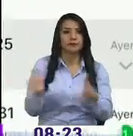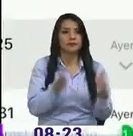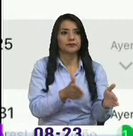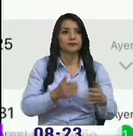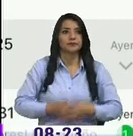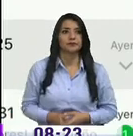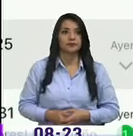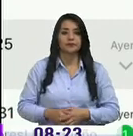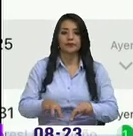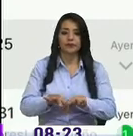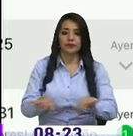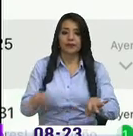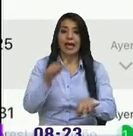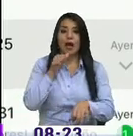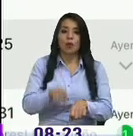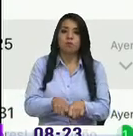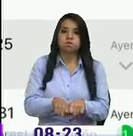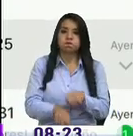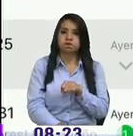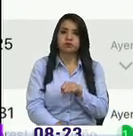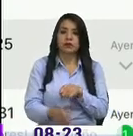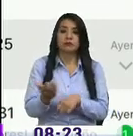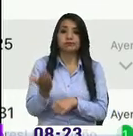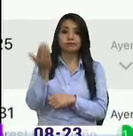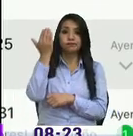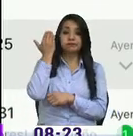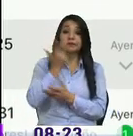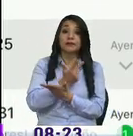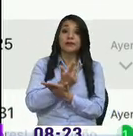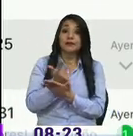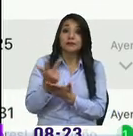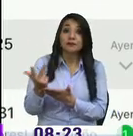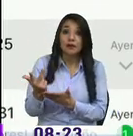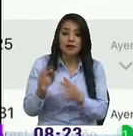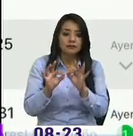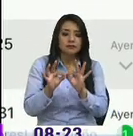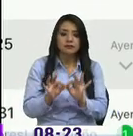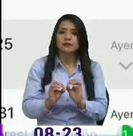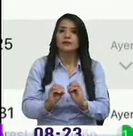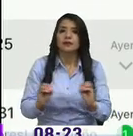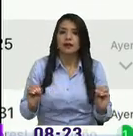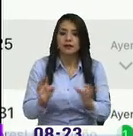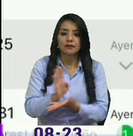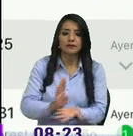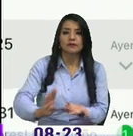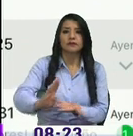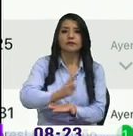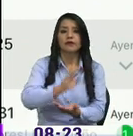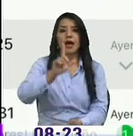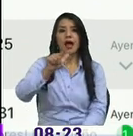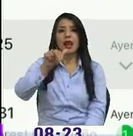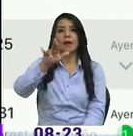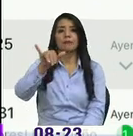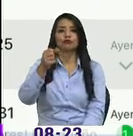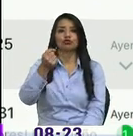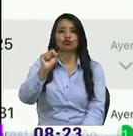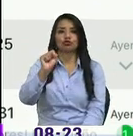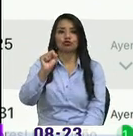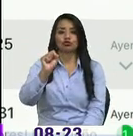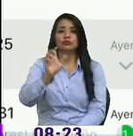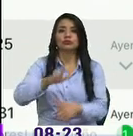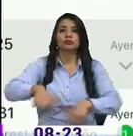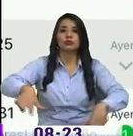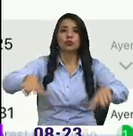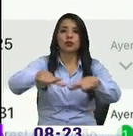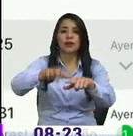fuga de agua. Desde hace 3 semanas hay una fuga de agua potable en el barrio Los Álamos de Miranda, en la urbanización Portal